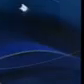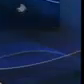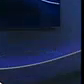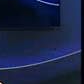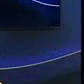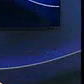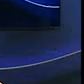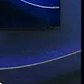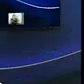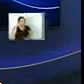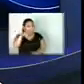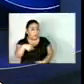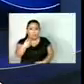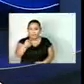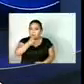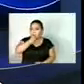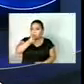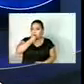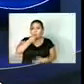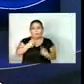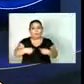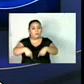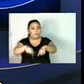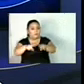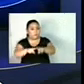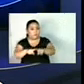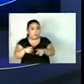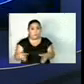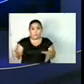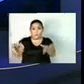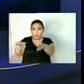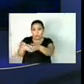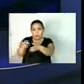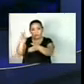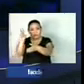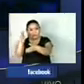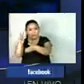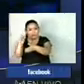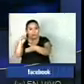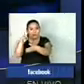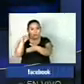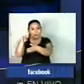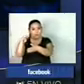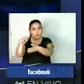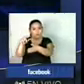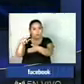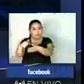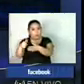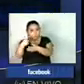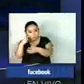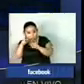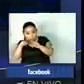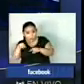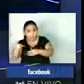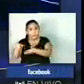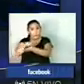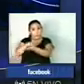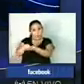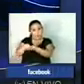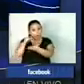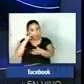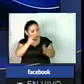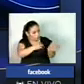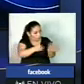vamos a continuar con más noticias el equipo forense de la ciudad de Nueva York removió decenas de cuerpos en proceso de